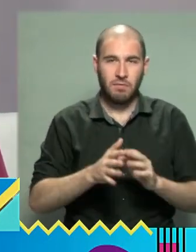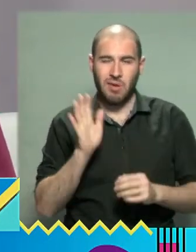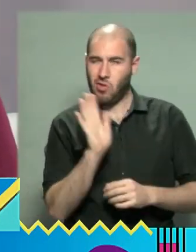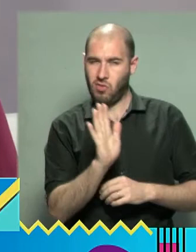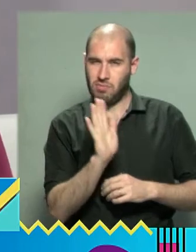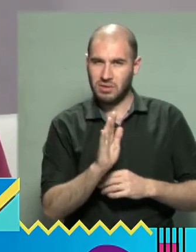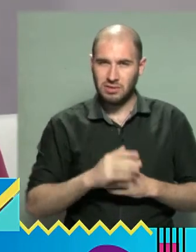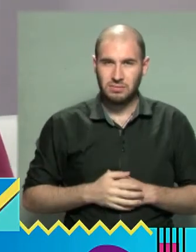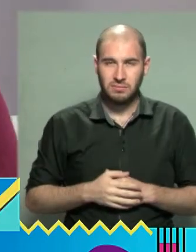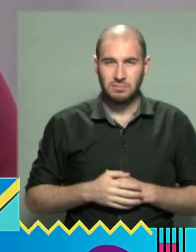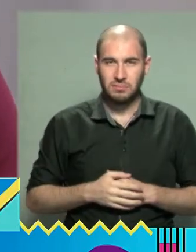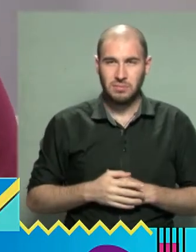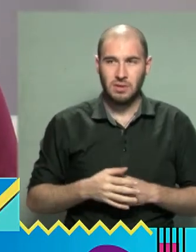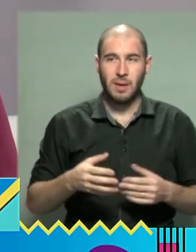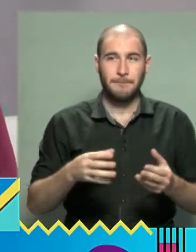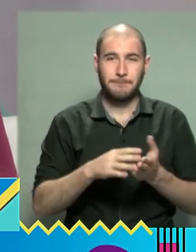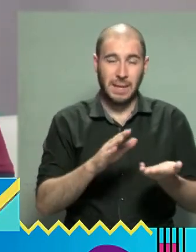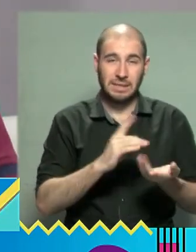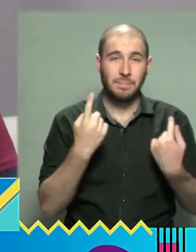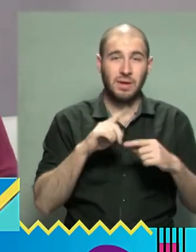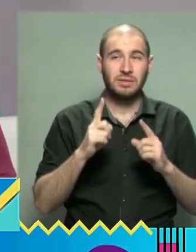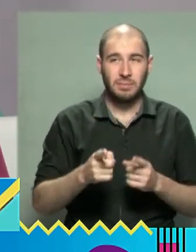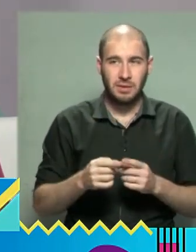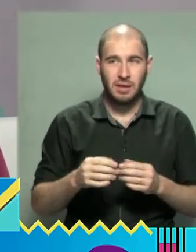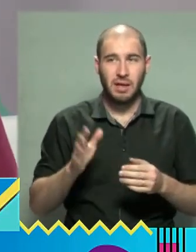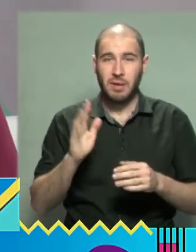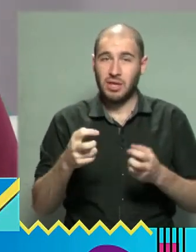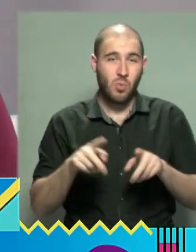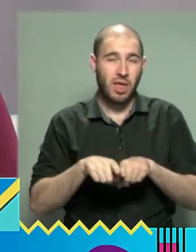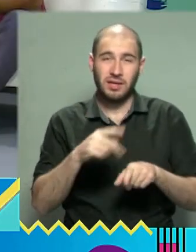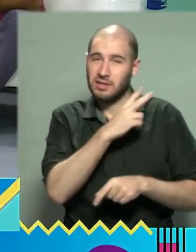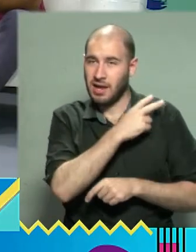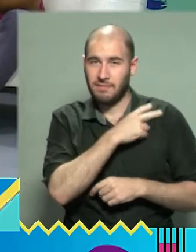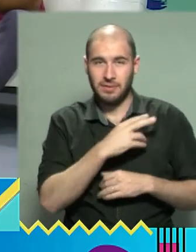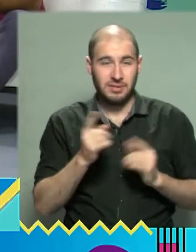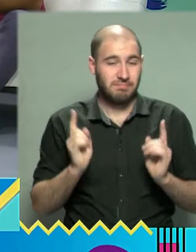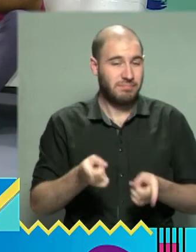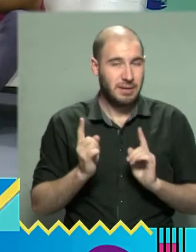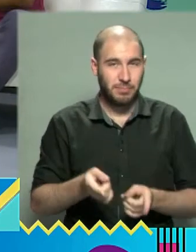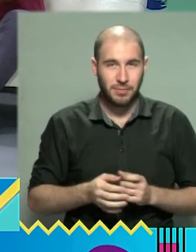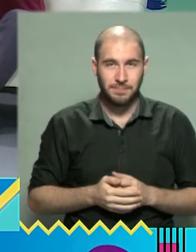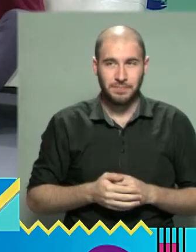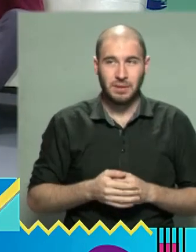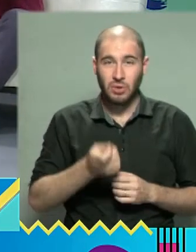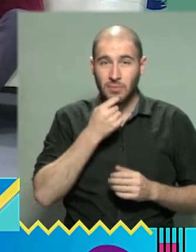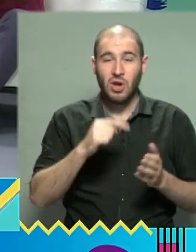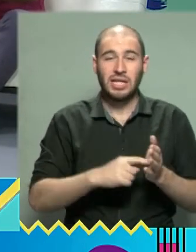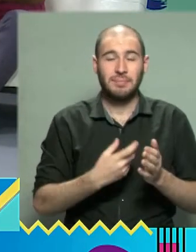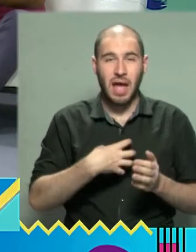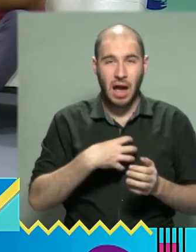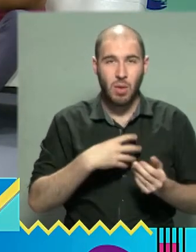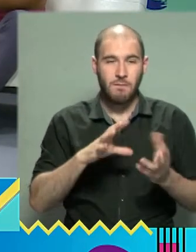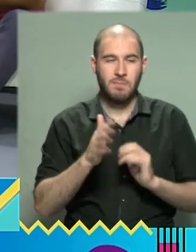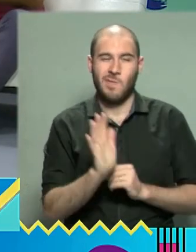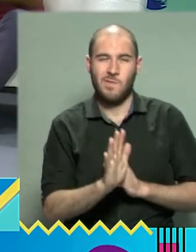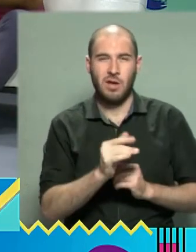extorsión hacia la base, pero como también tiene método de extorsión la patronal. A ver, eso es así. Sin ir más lejos, el ítem aula es un método de